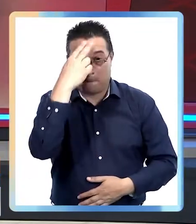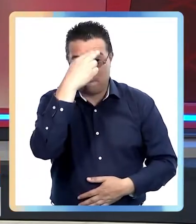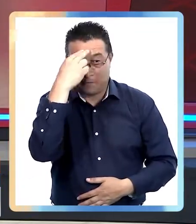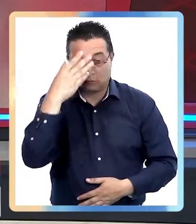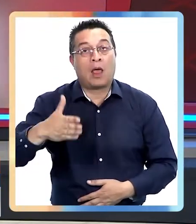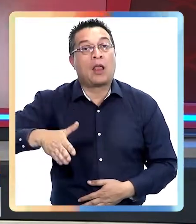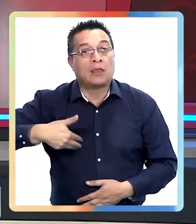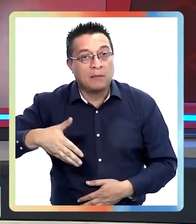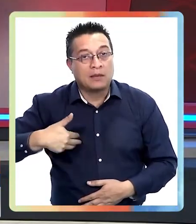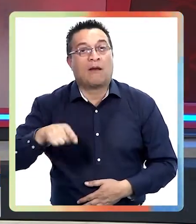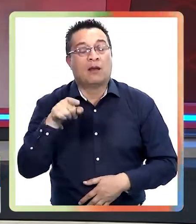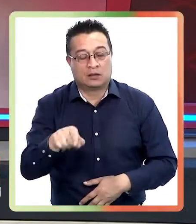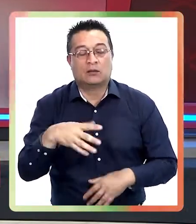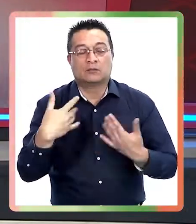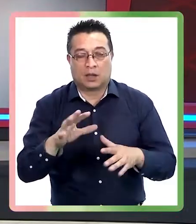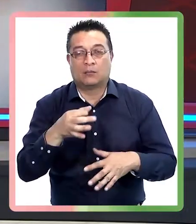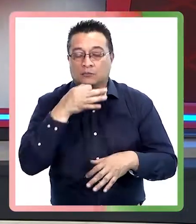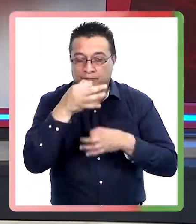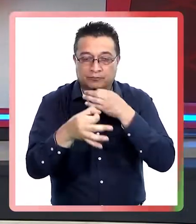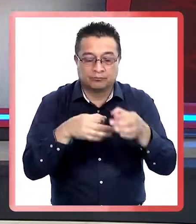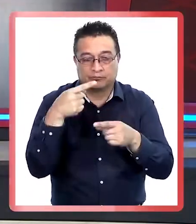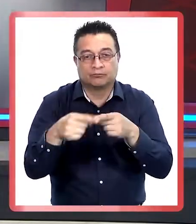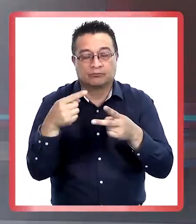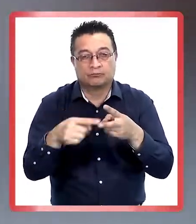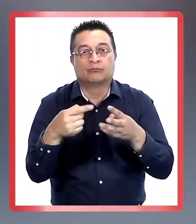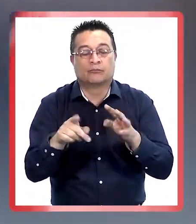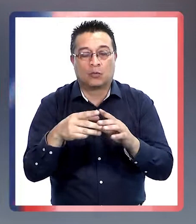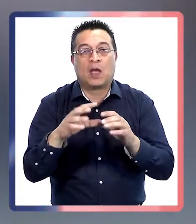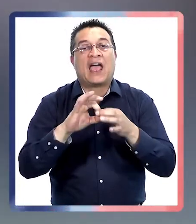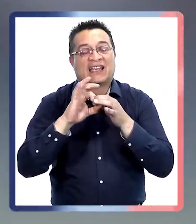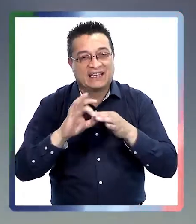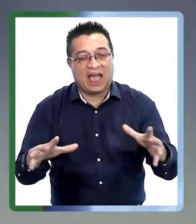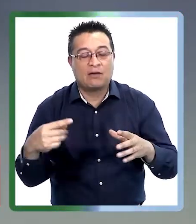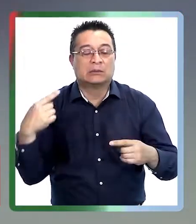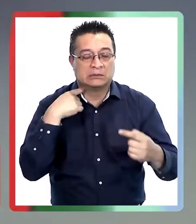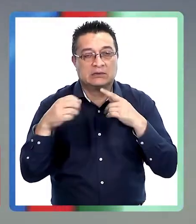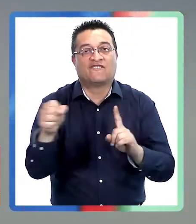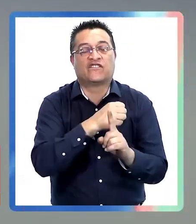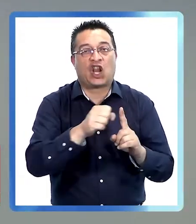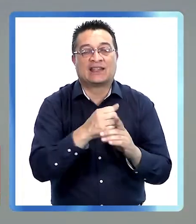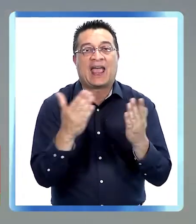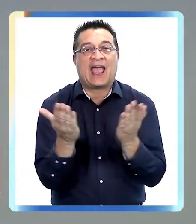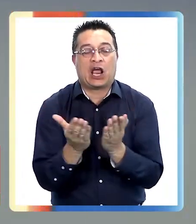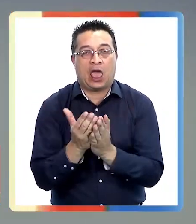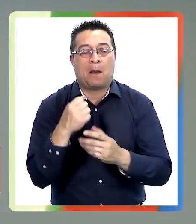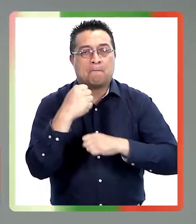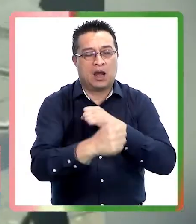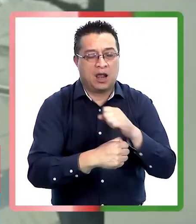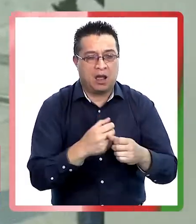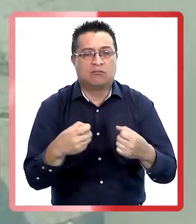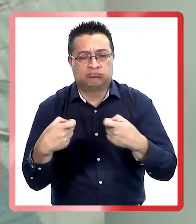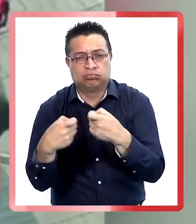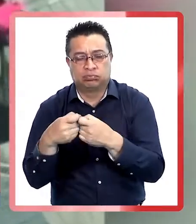marzo, lamentablemente hemos estado contando permanentemente sobre una grave ola de violencia escolar. Peleas y